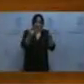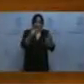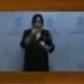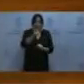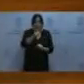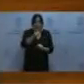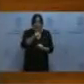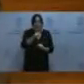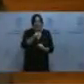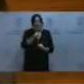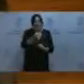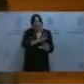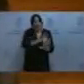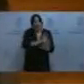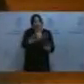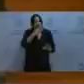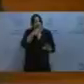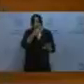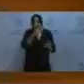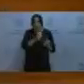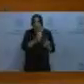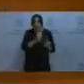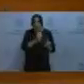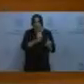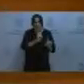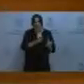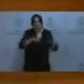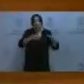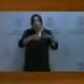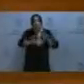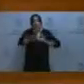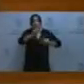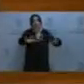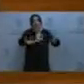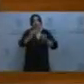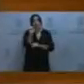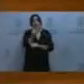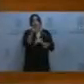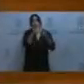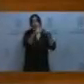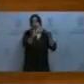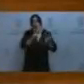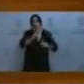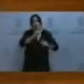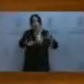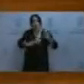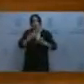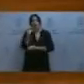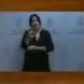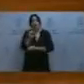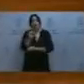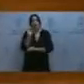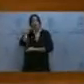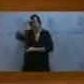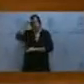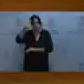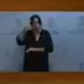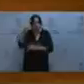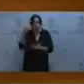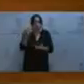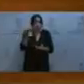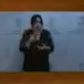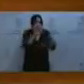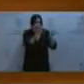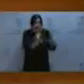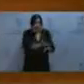son suficientes. Agrupaciones como la Asociación Parkinson Asturias o la Asociación Parkinson Jovellanos, que usted